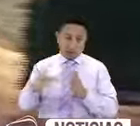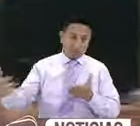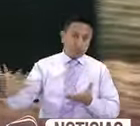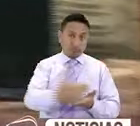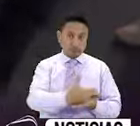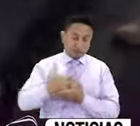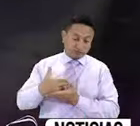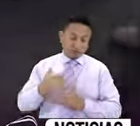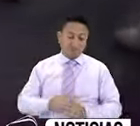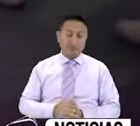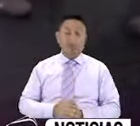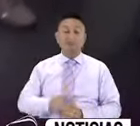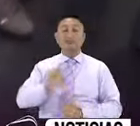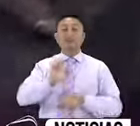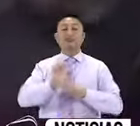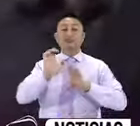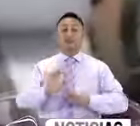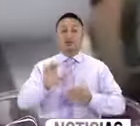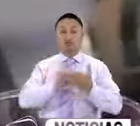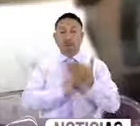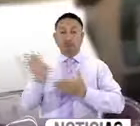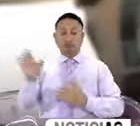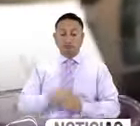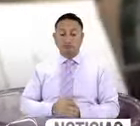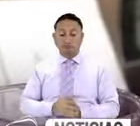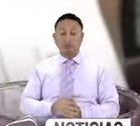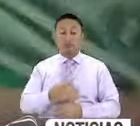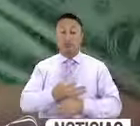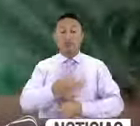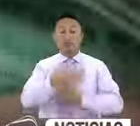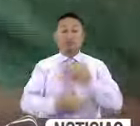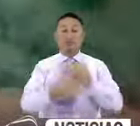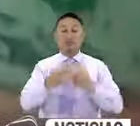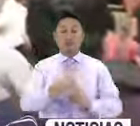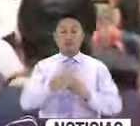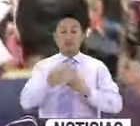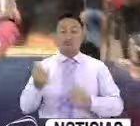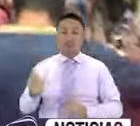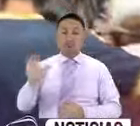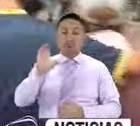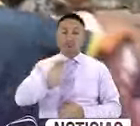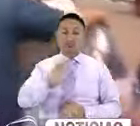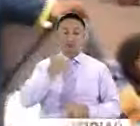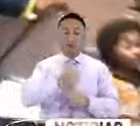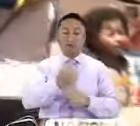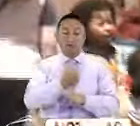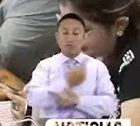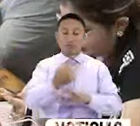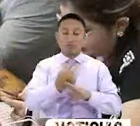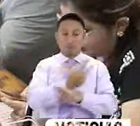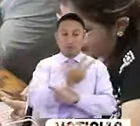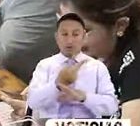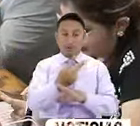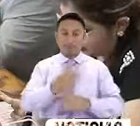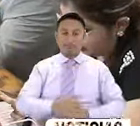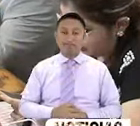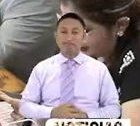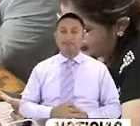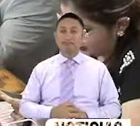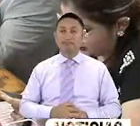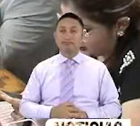extradición de ecuatorianos, judicaturas especializadas, inversión y el trabajo por horas. Informó Valeria